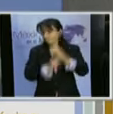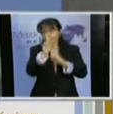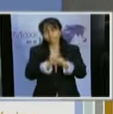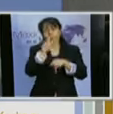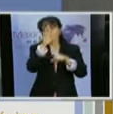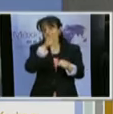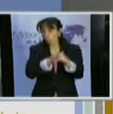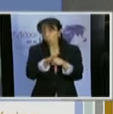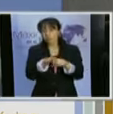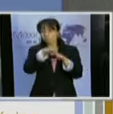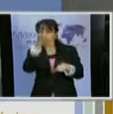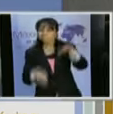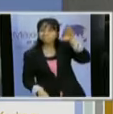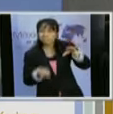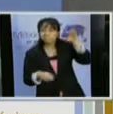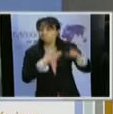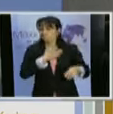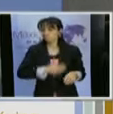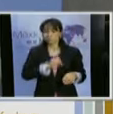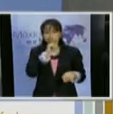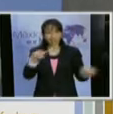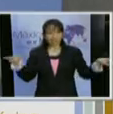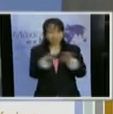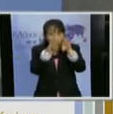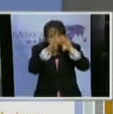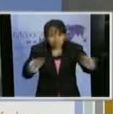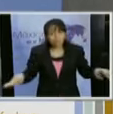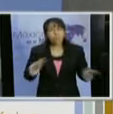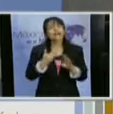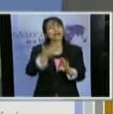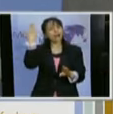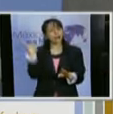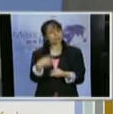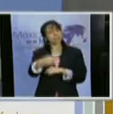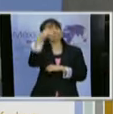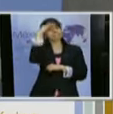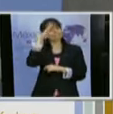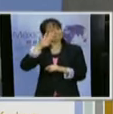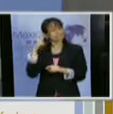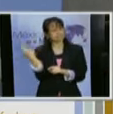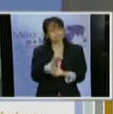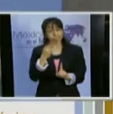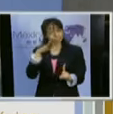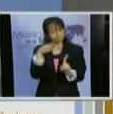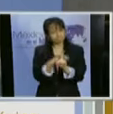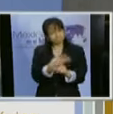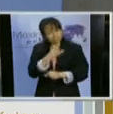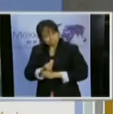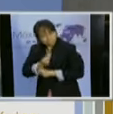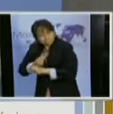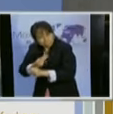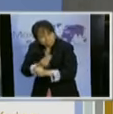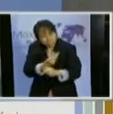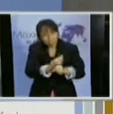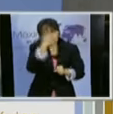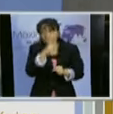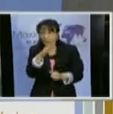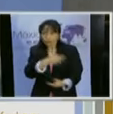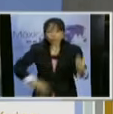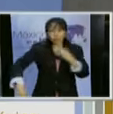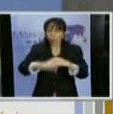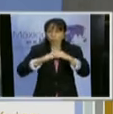los ODMs fue mejorar la vida de las personas más vulnerables del mundo. No obstante, estos no han hecho